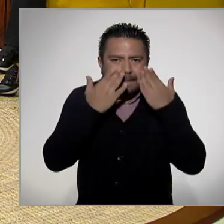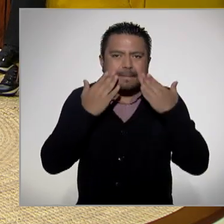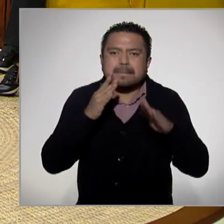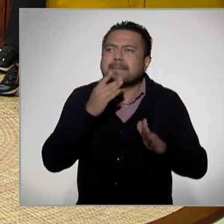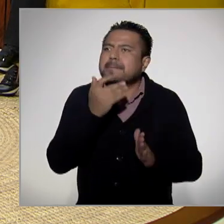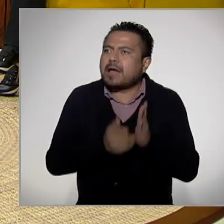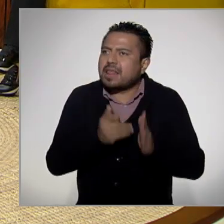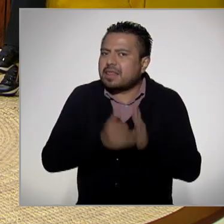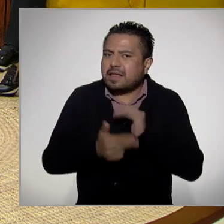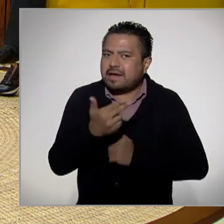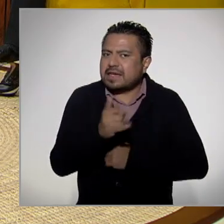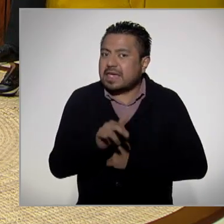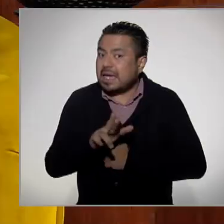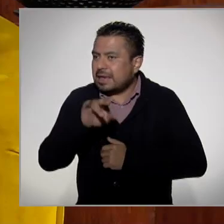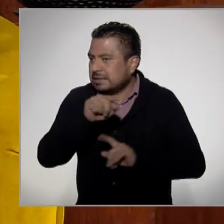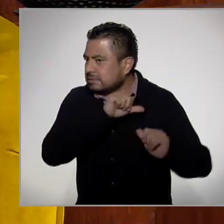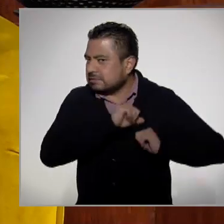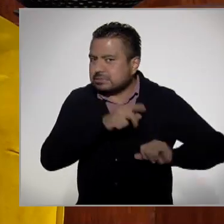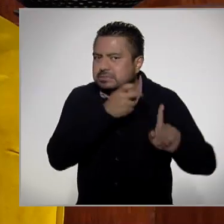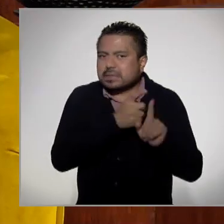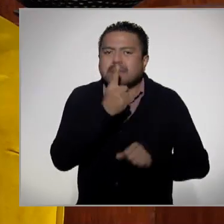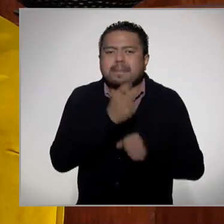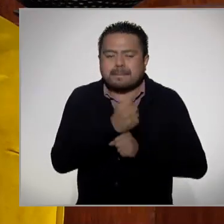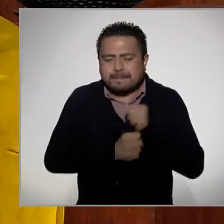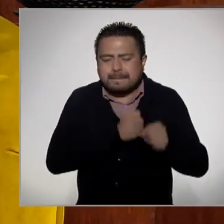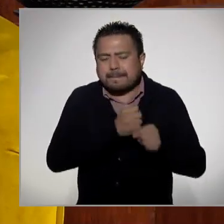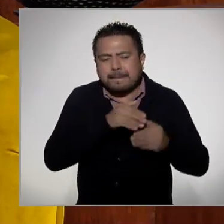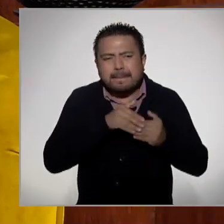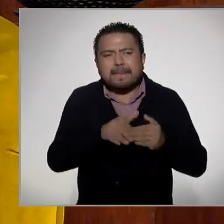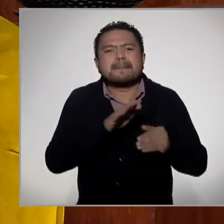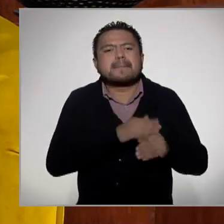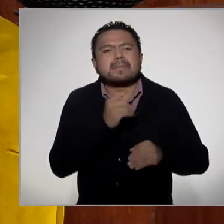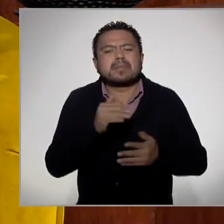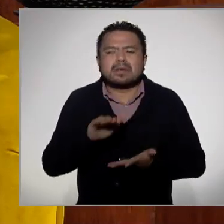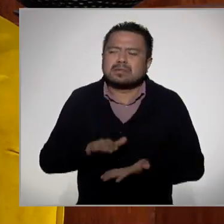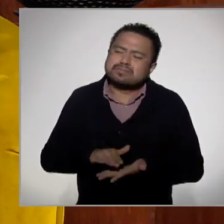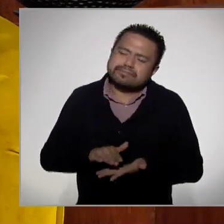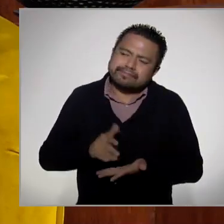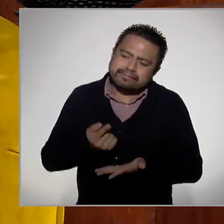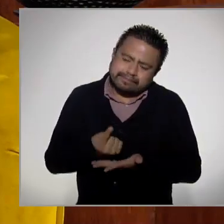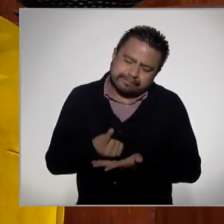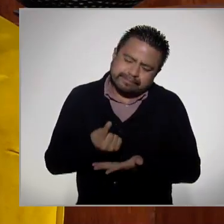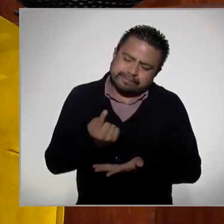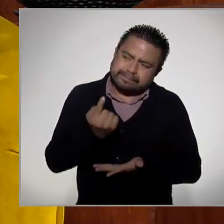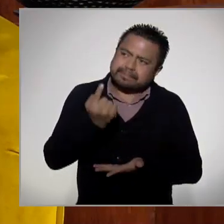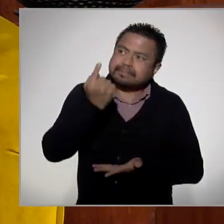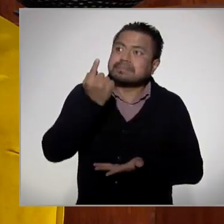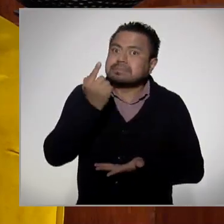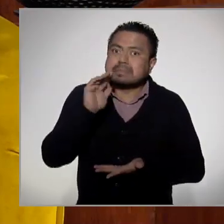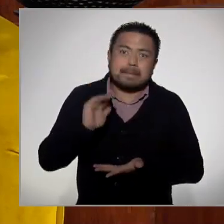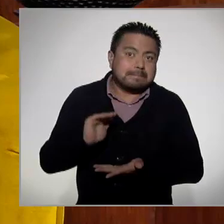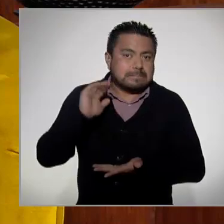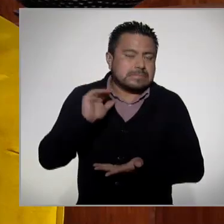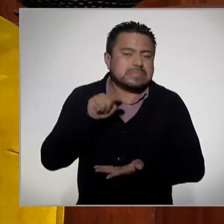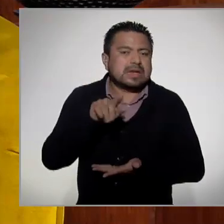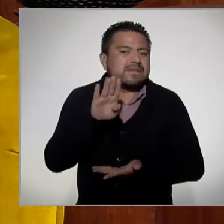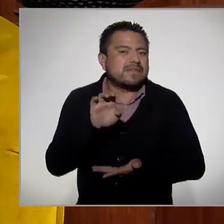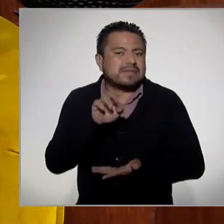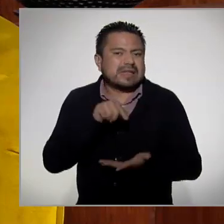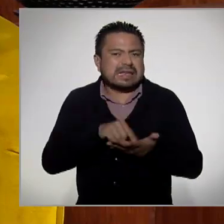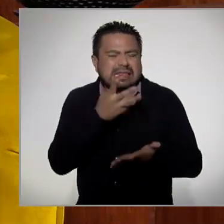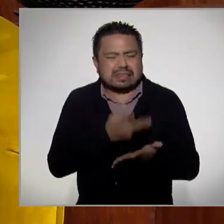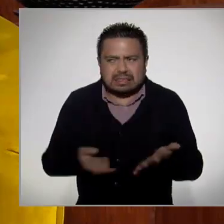hierro entonces una es en el primer año de vida porque es el pico de crecimiento más grande que va a tener al bebé estamos hablando que